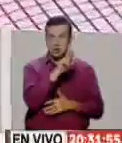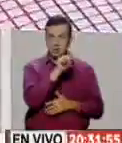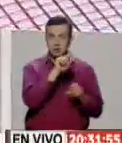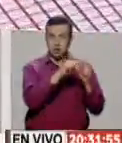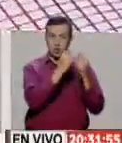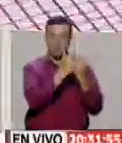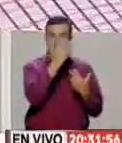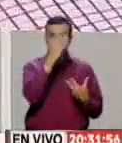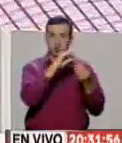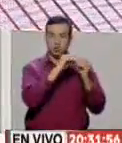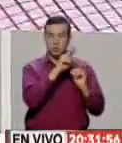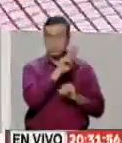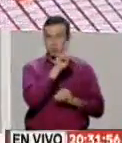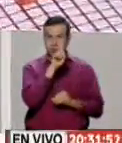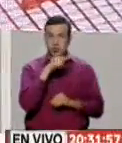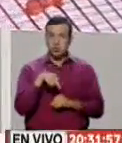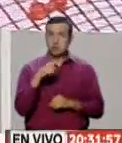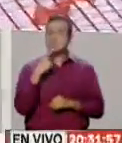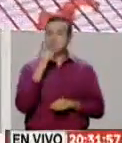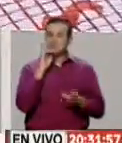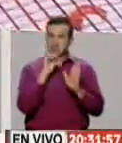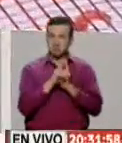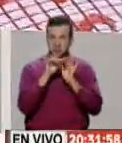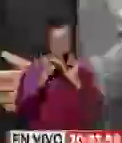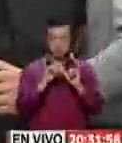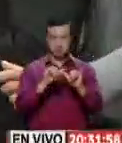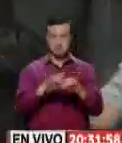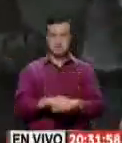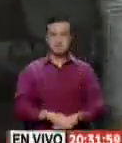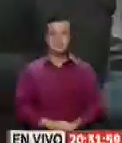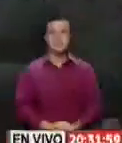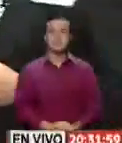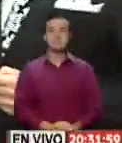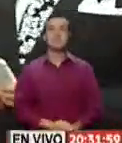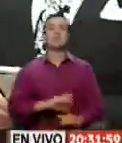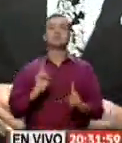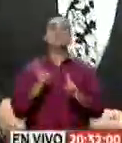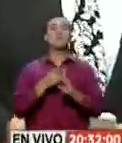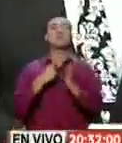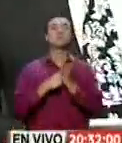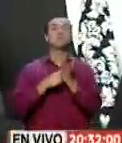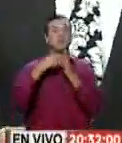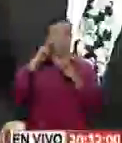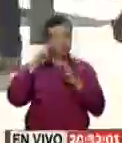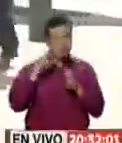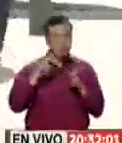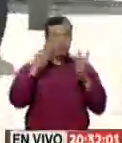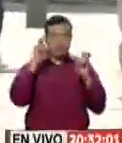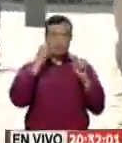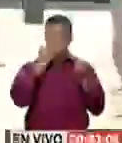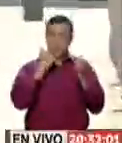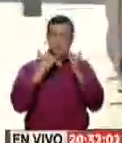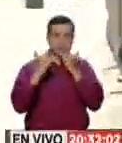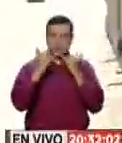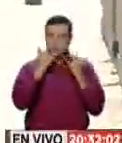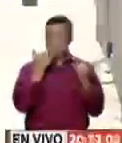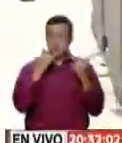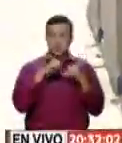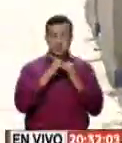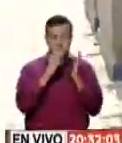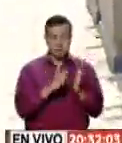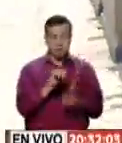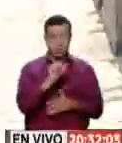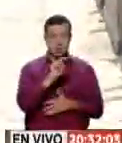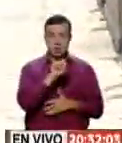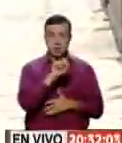Creo. Ellos insistieron en sus acusaciones. La segunda sesión de la comisión que investiga las presuntas irregularidades cometidas por la legisladora